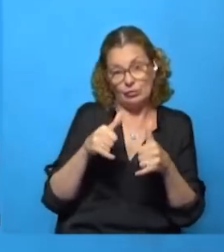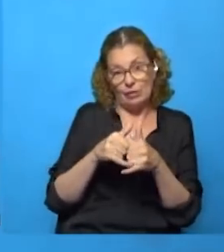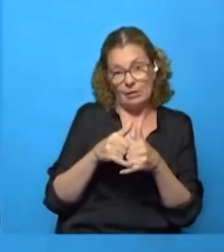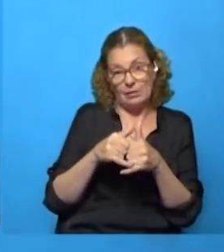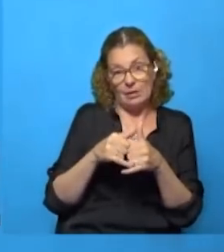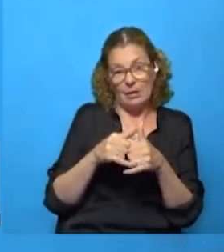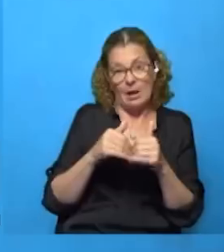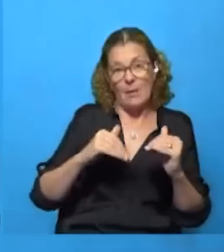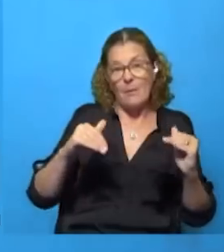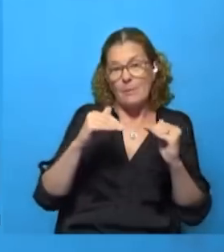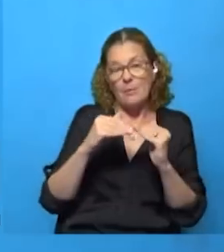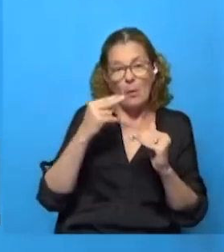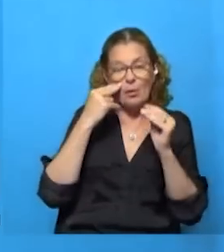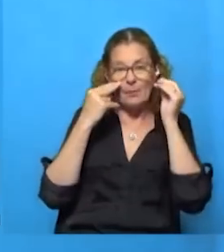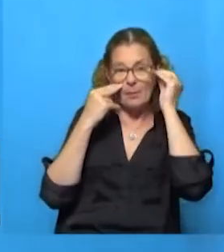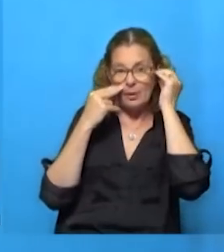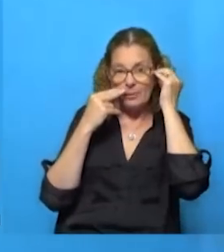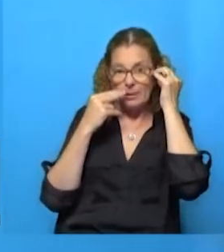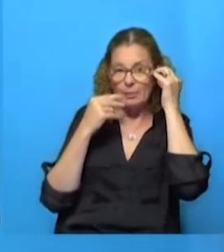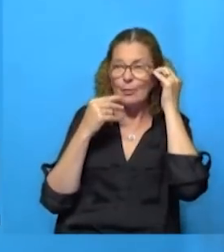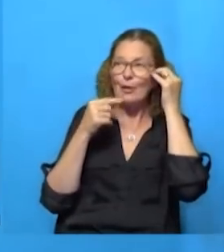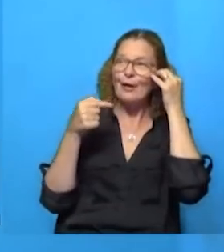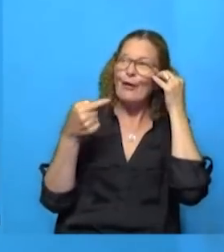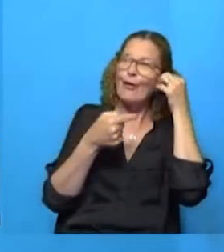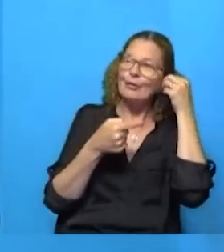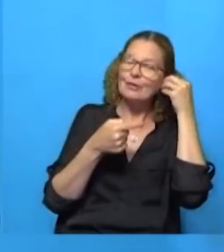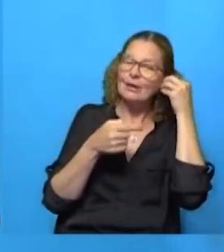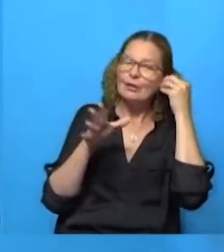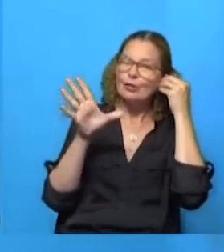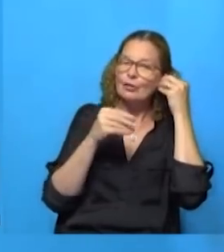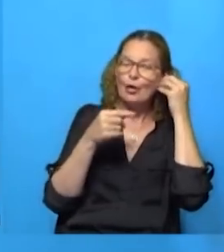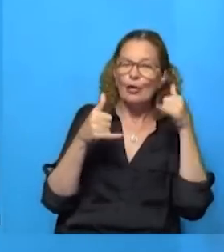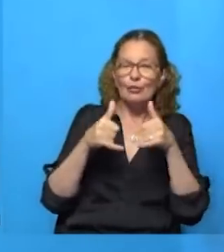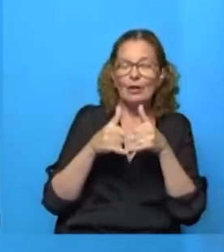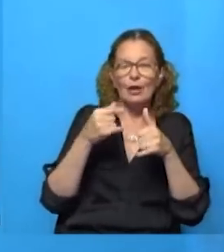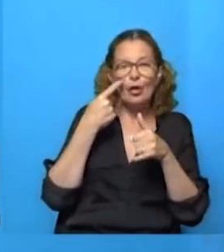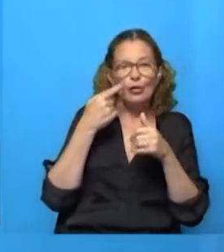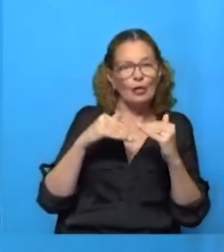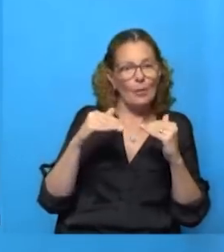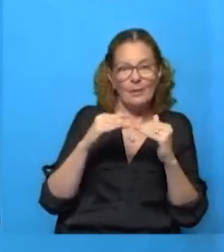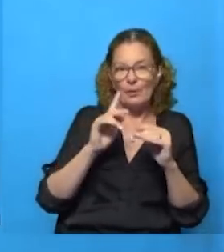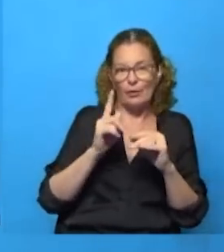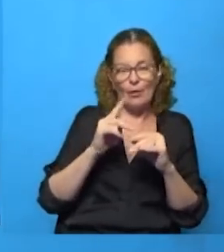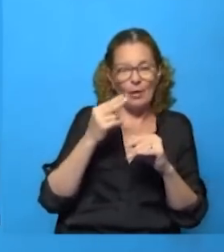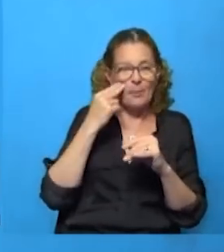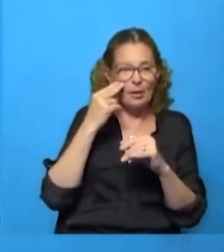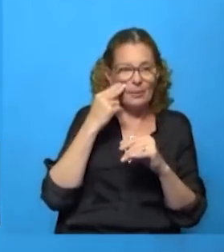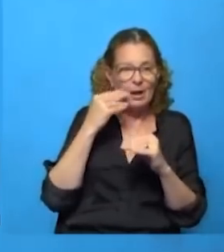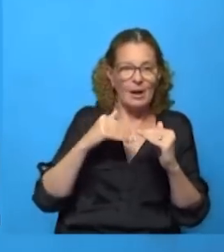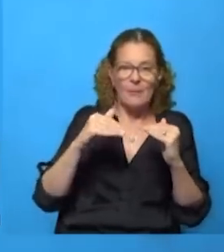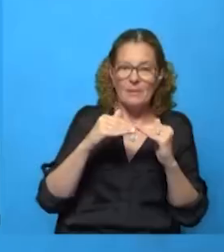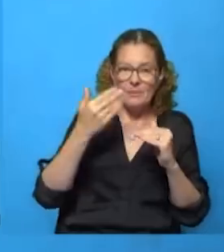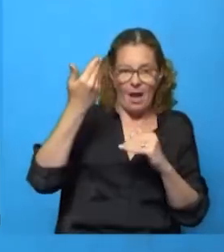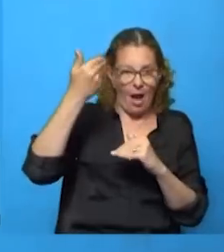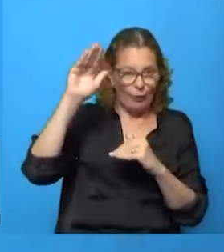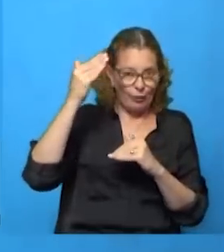escándalo también puede jugar en contra porque no todos los chats que se conocen son lo mismo ni afectan a los mismos